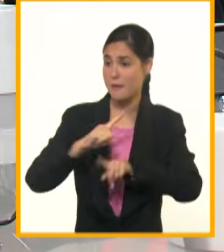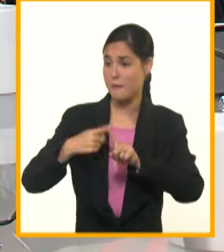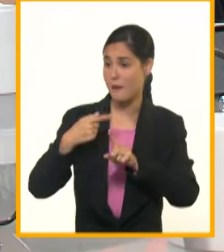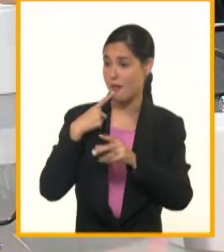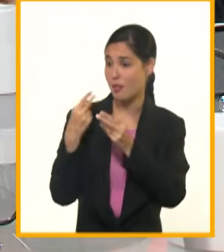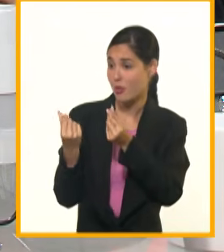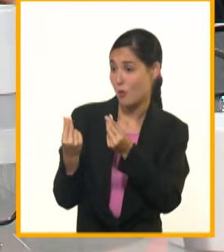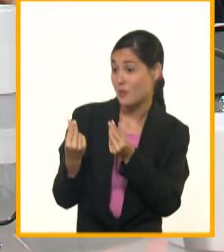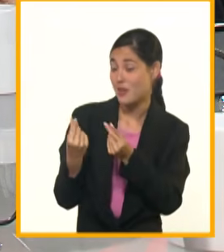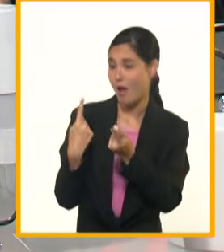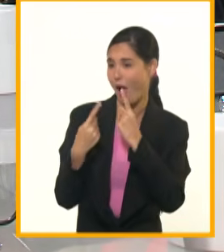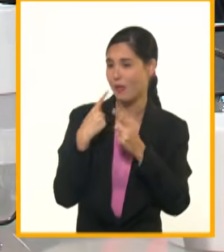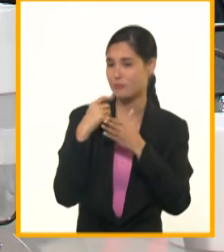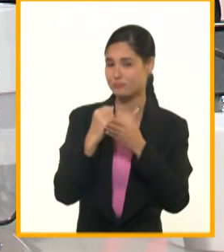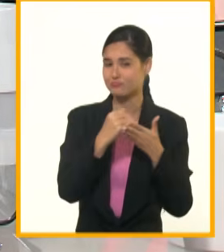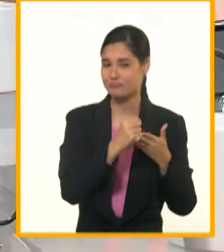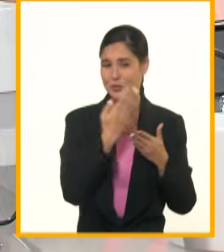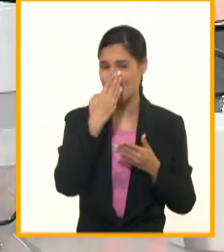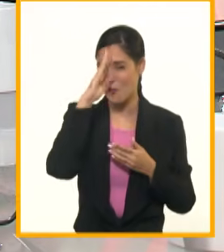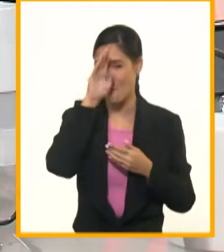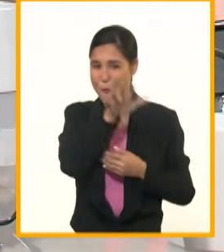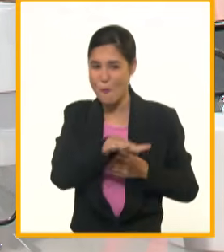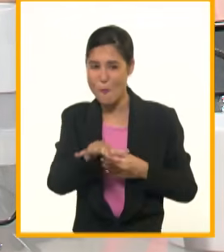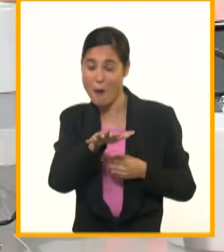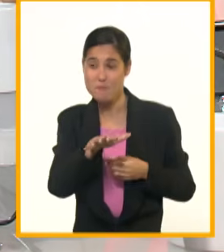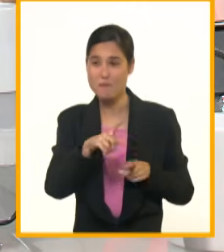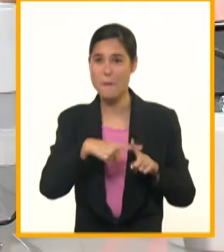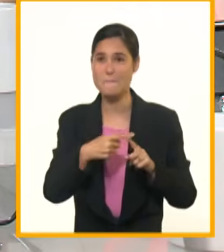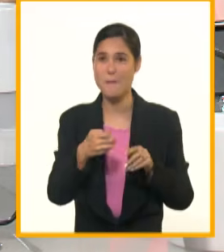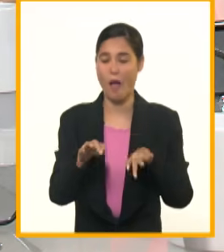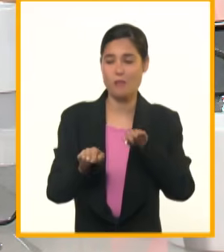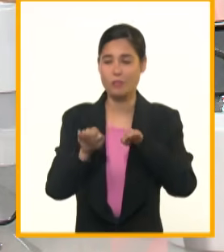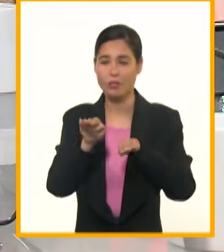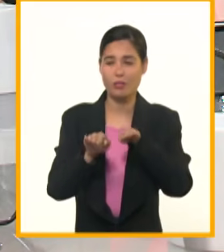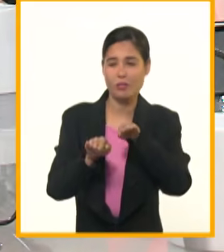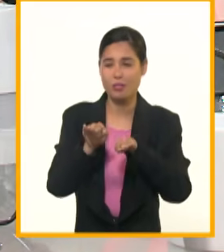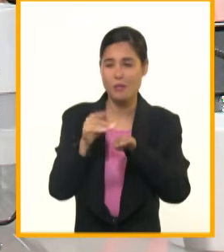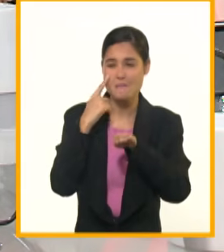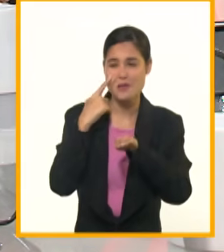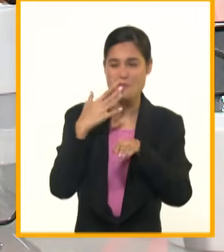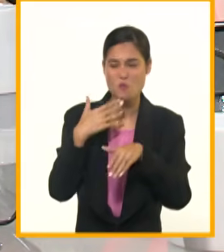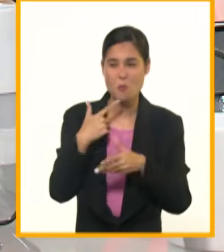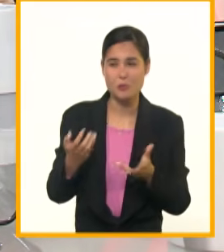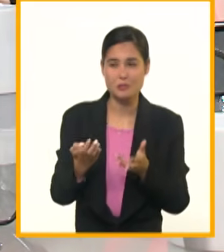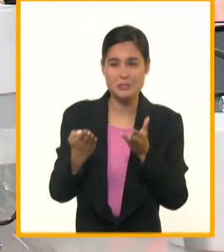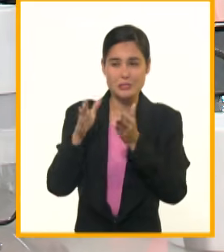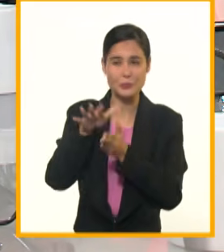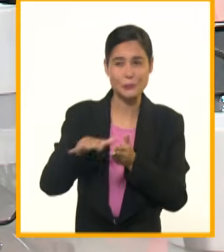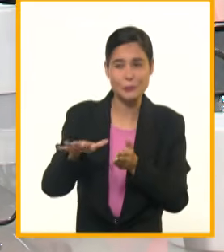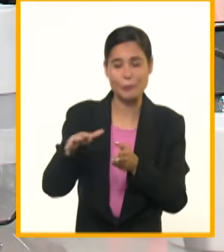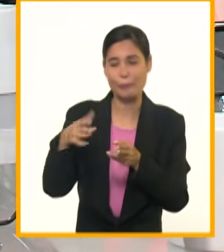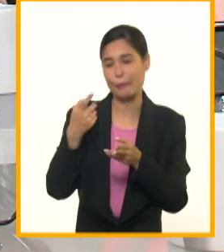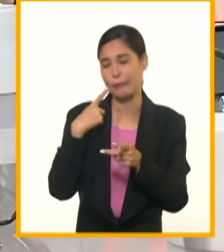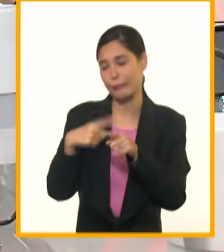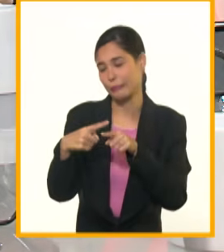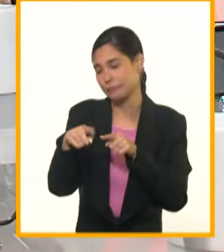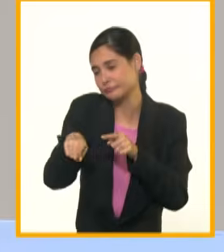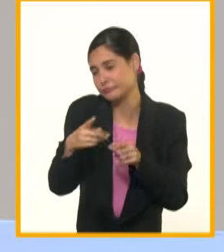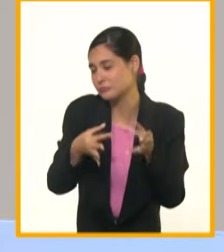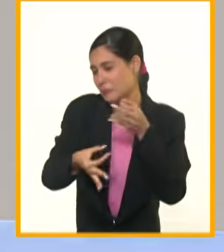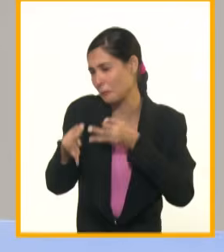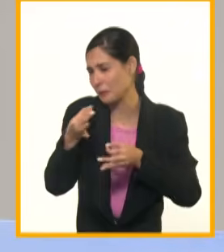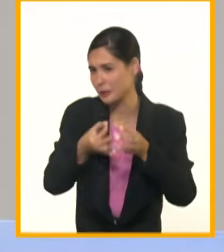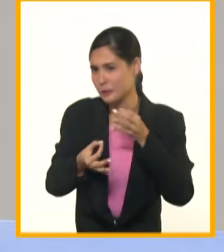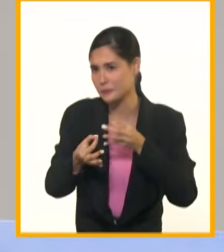de que la macroeconomía pues se estabilice para poder avanzar también en el desarrollo de todas esas ramas de la economía que ustedes tienen tanta responsabilidad.